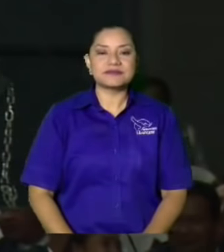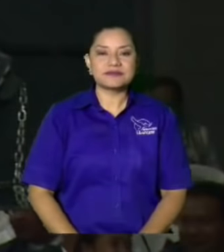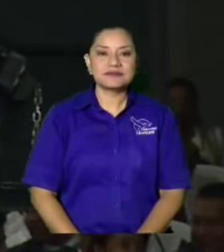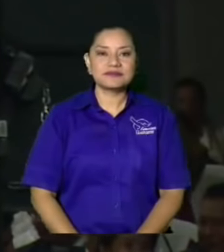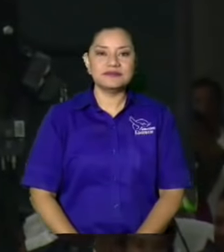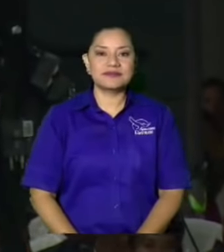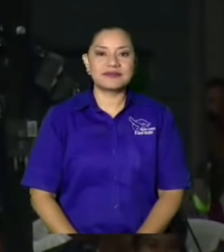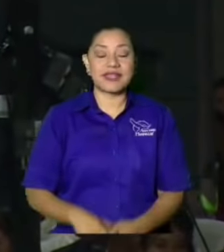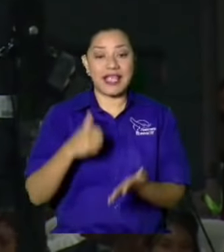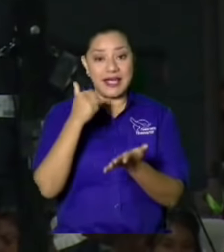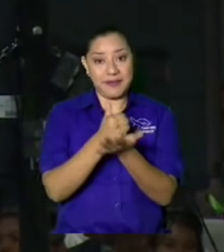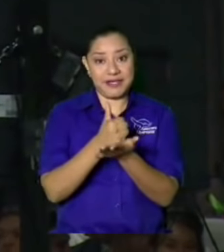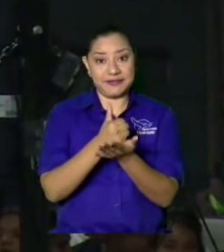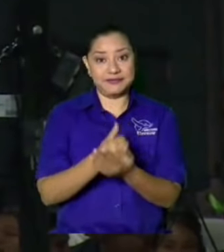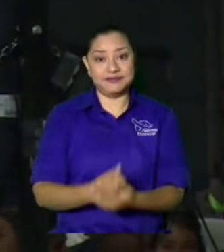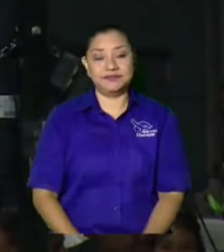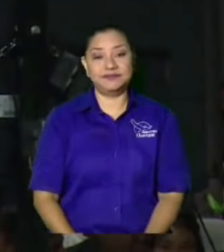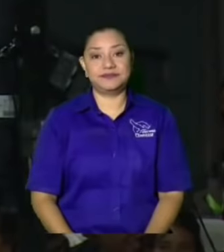Amén.